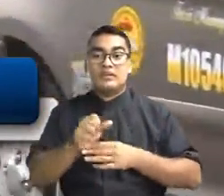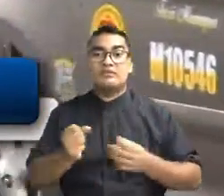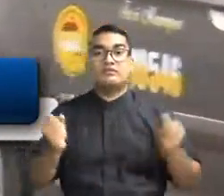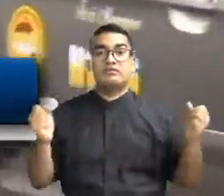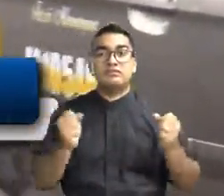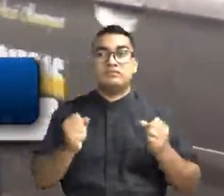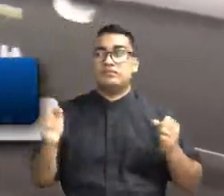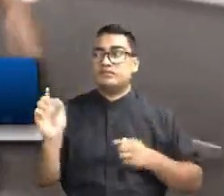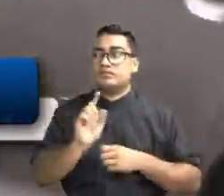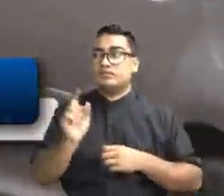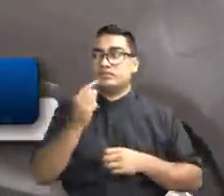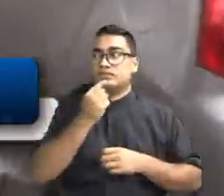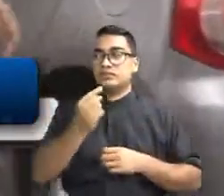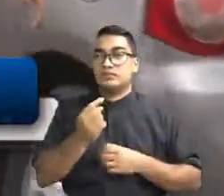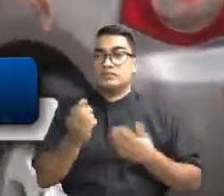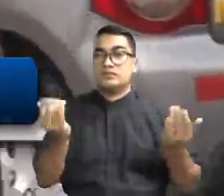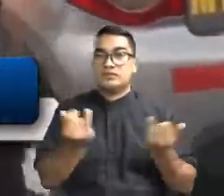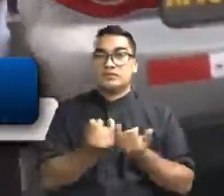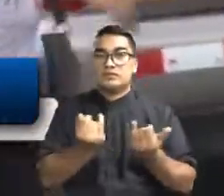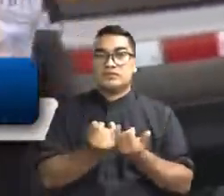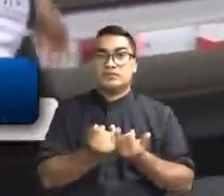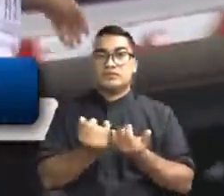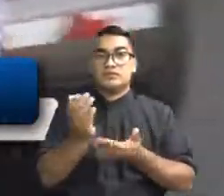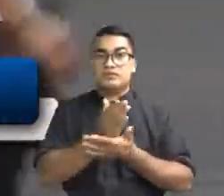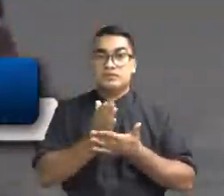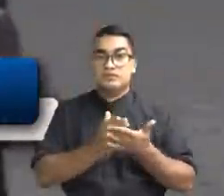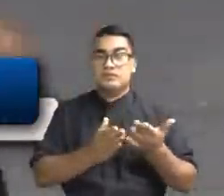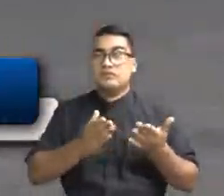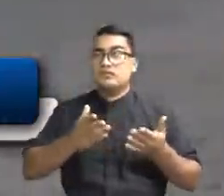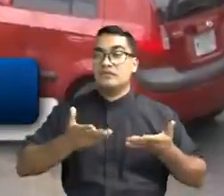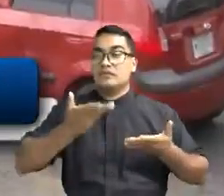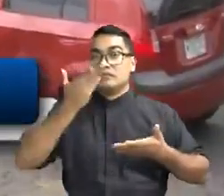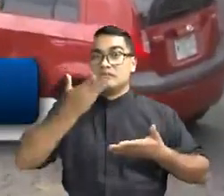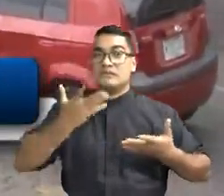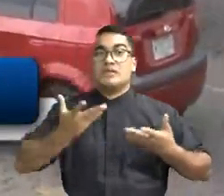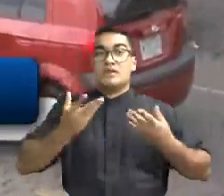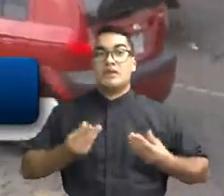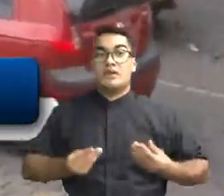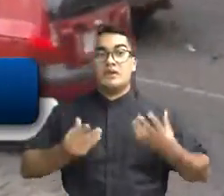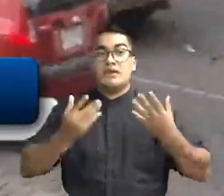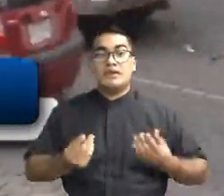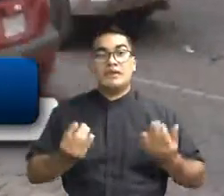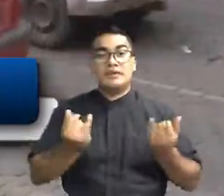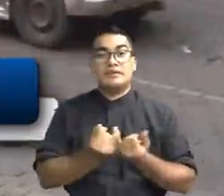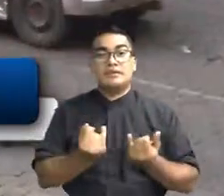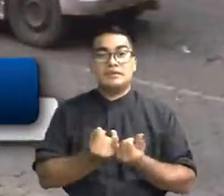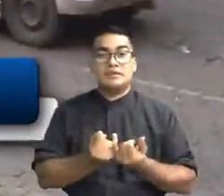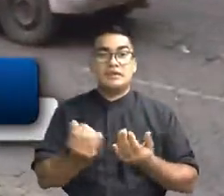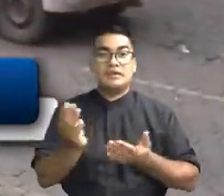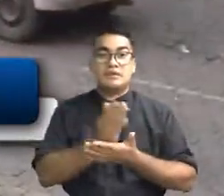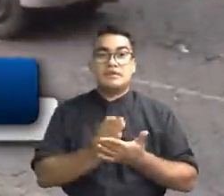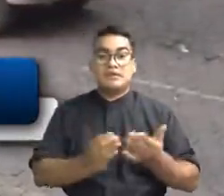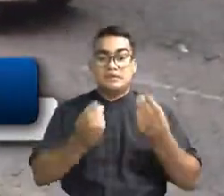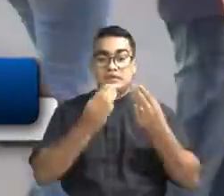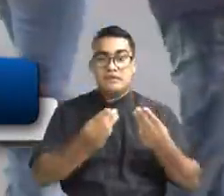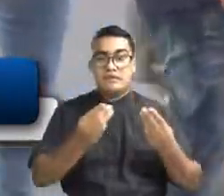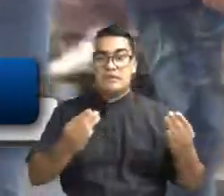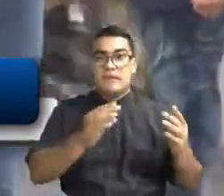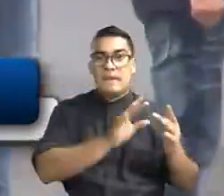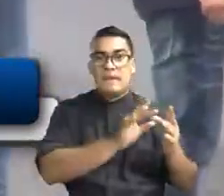hacer es rehabilitación pulmonar o rehabilitación respiratoria. Hay equipos especiales que